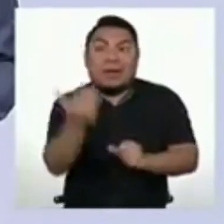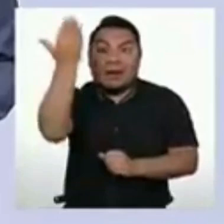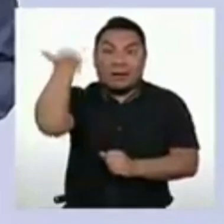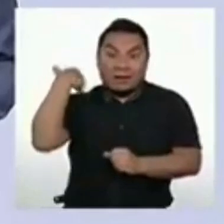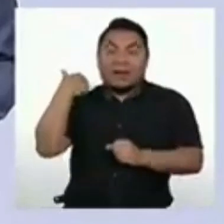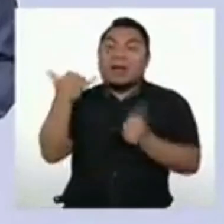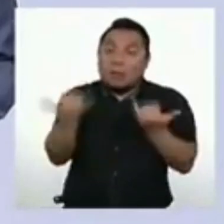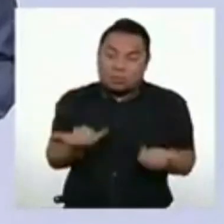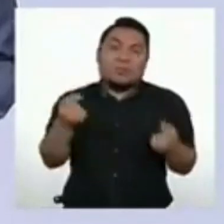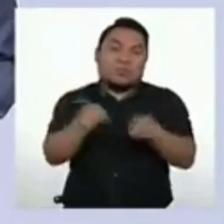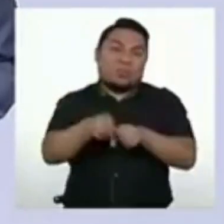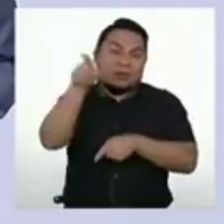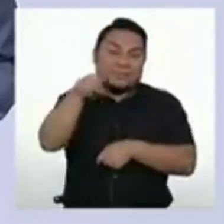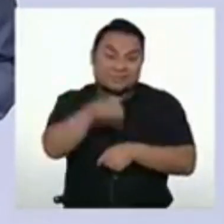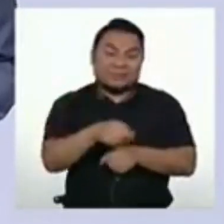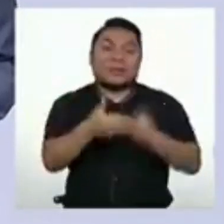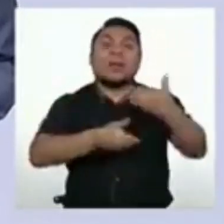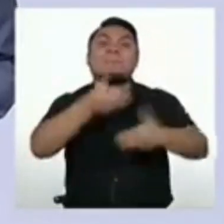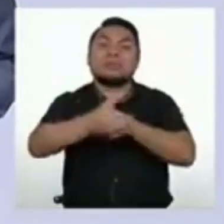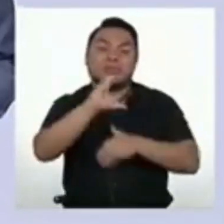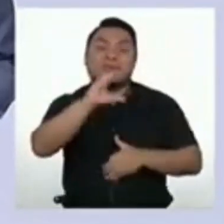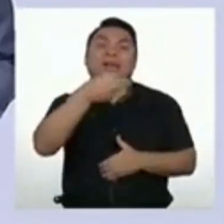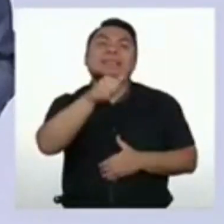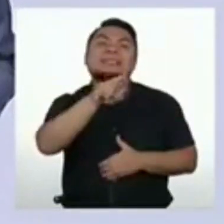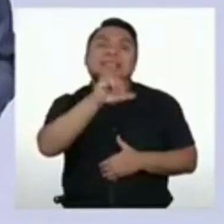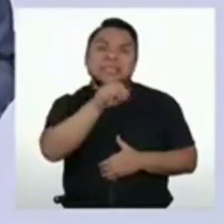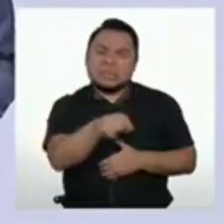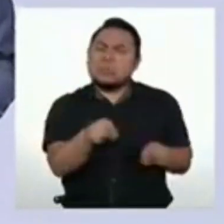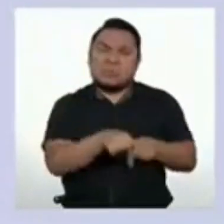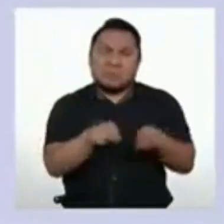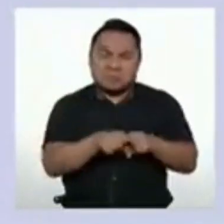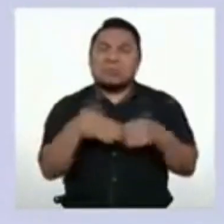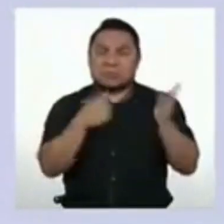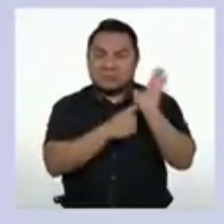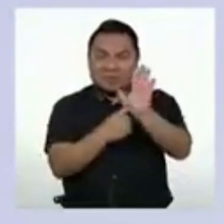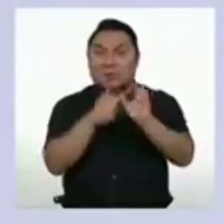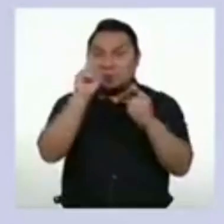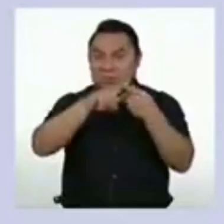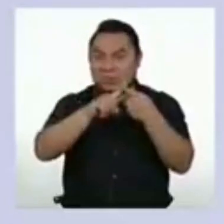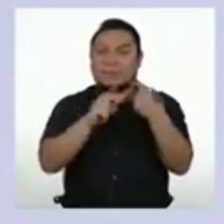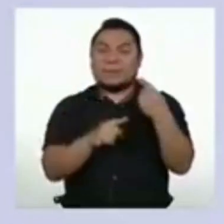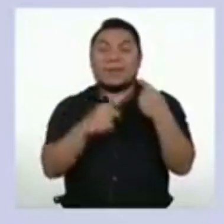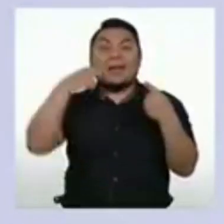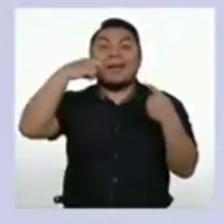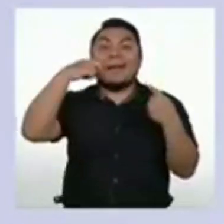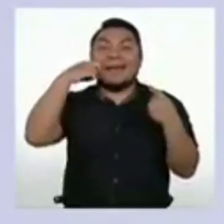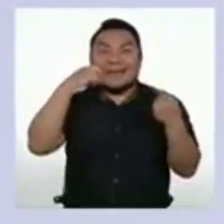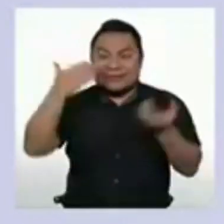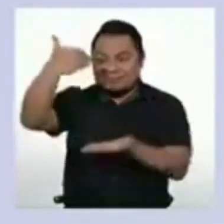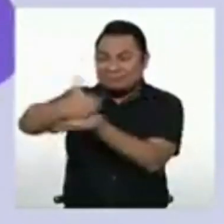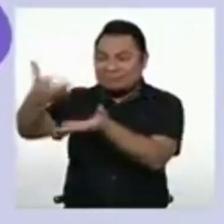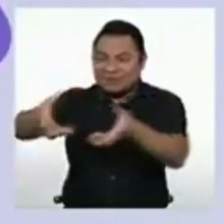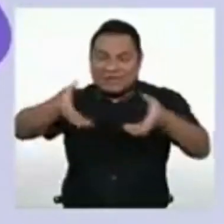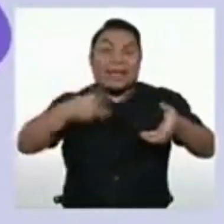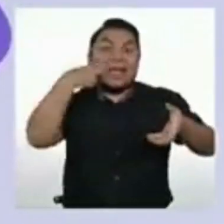El proceso para preparar charqui es muy similar y se puede explicar así. Paso 1. Cuando la carne está fresca,